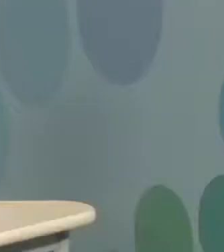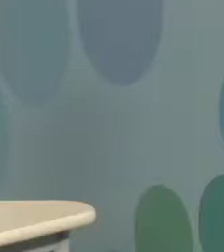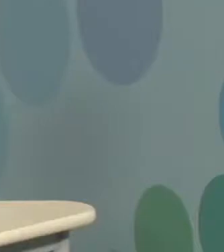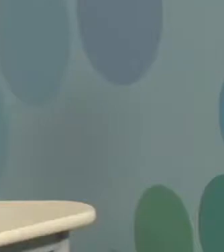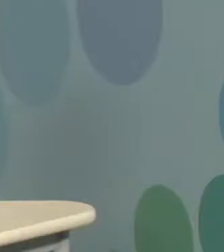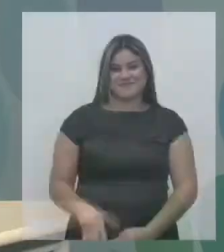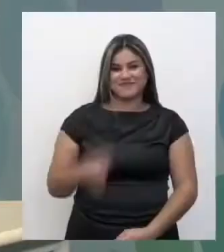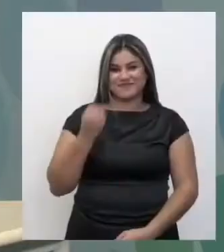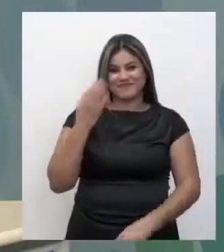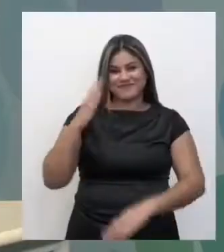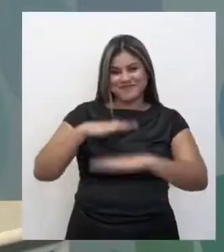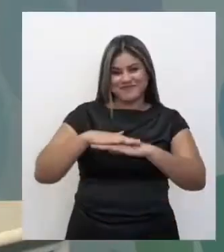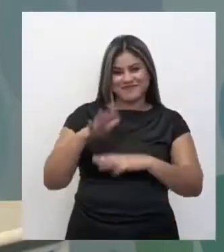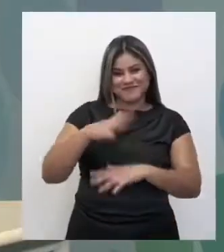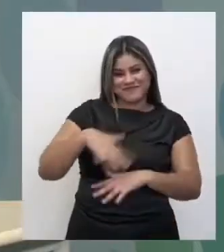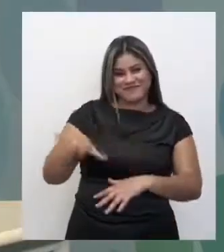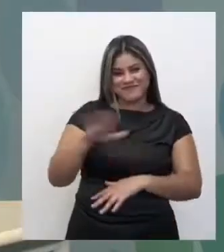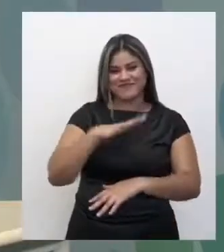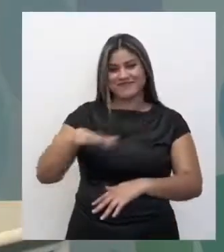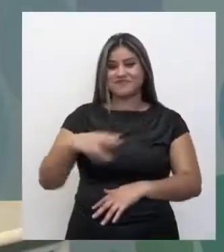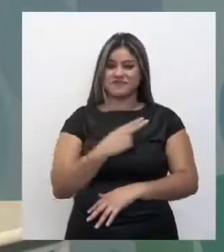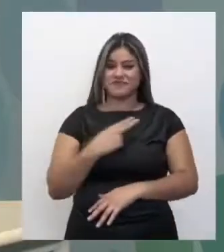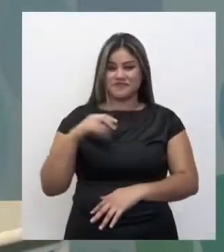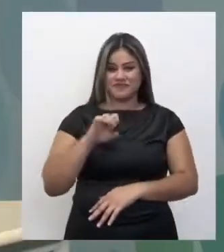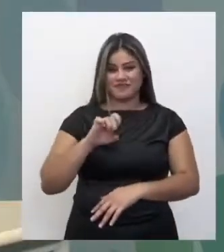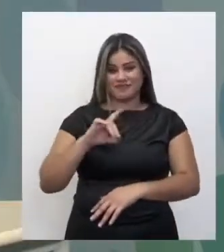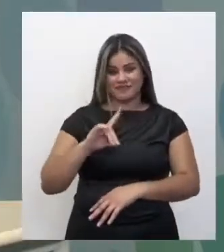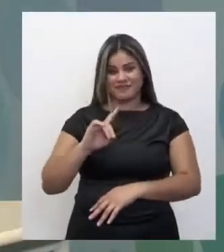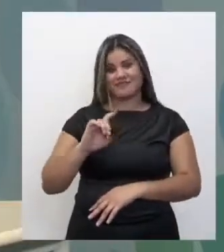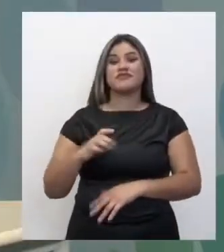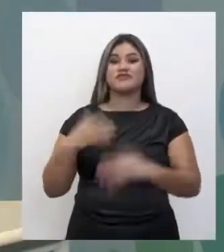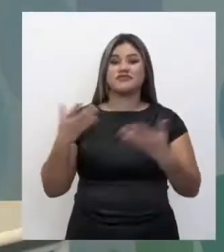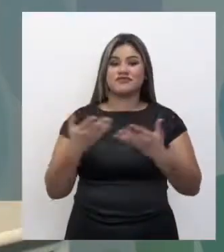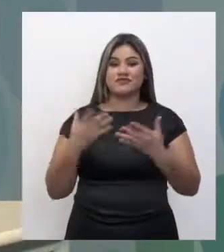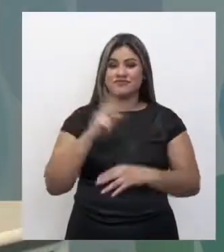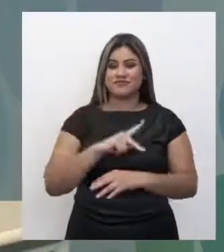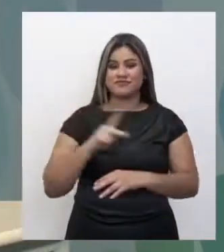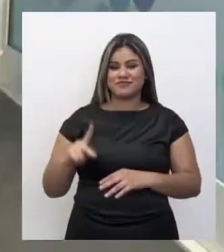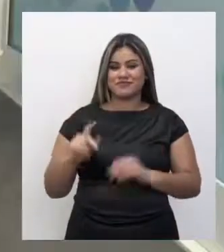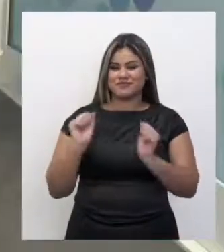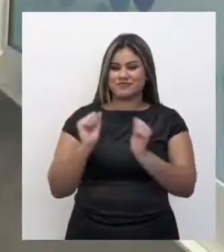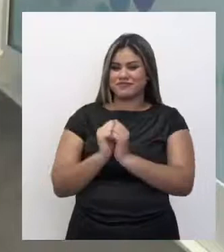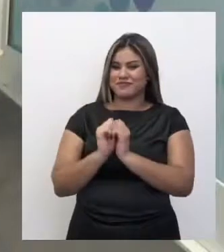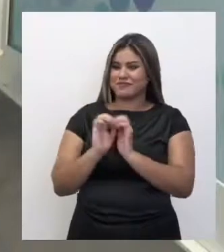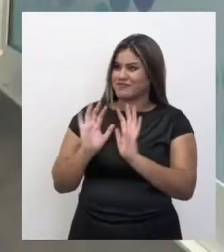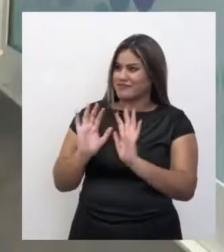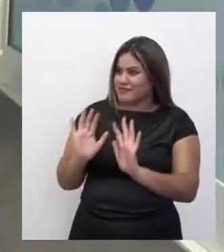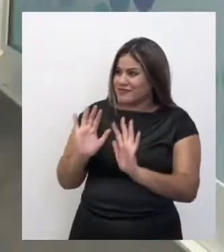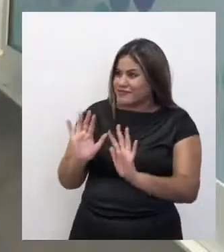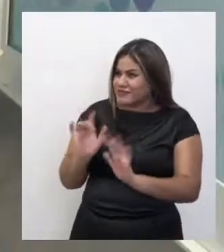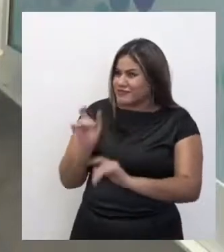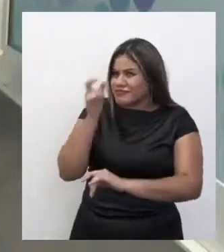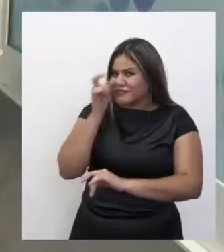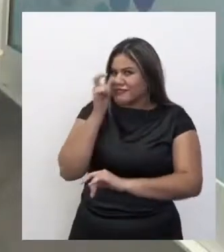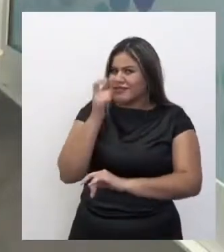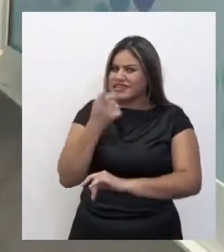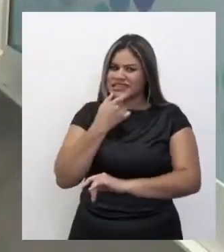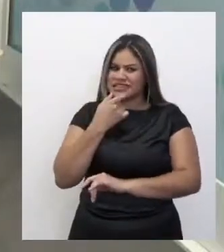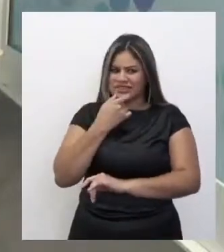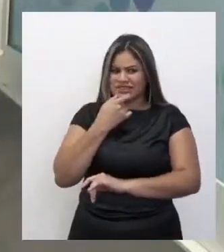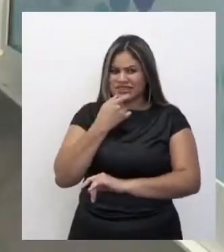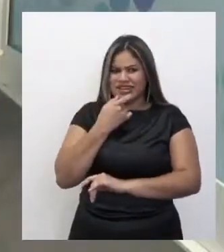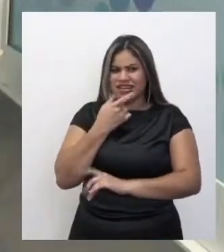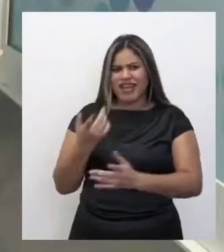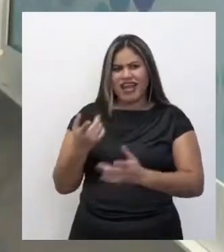Good afternoon, students of the ninth grade. My name is Ed. I'll be the teacher today. I'm here teaching. Mira, para de hablar en inglés, que aquí cuando se habla en